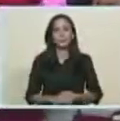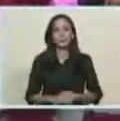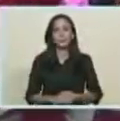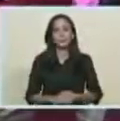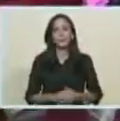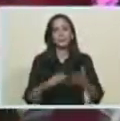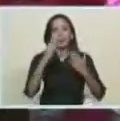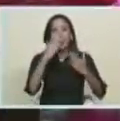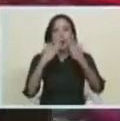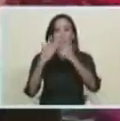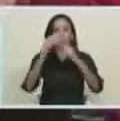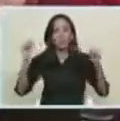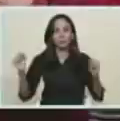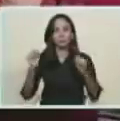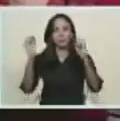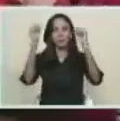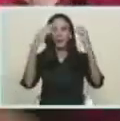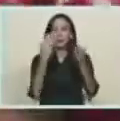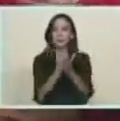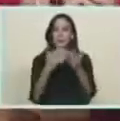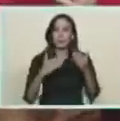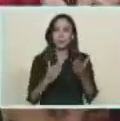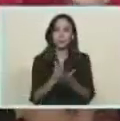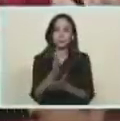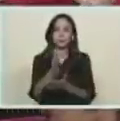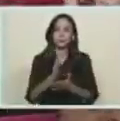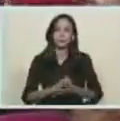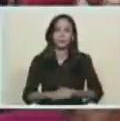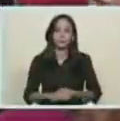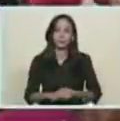¡Venceremos, venceremos, venceremos!